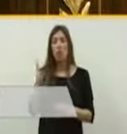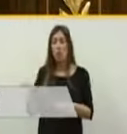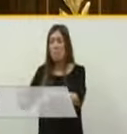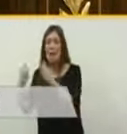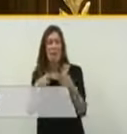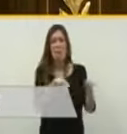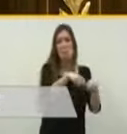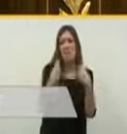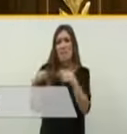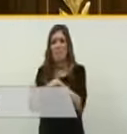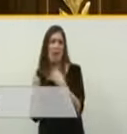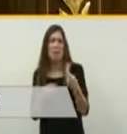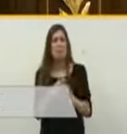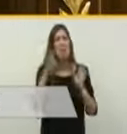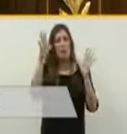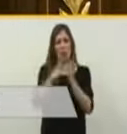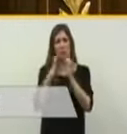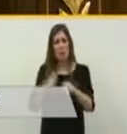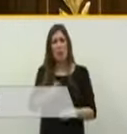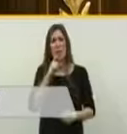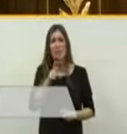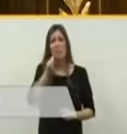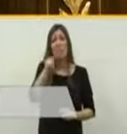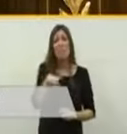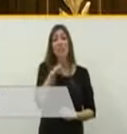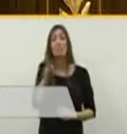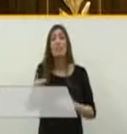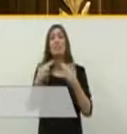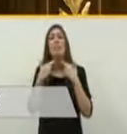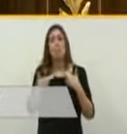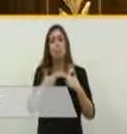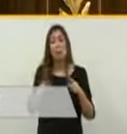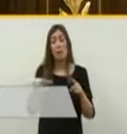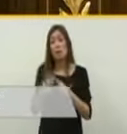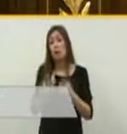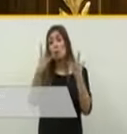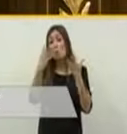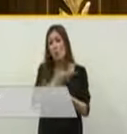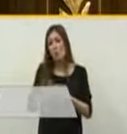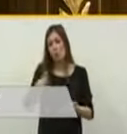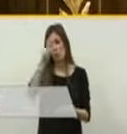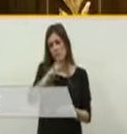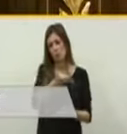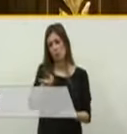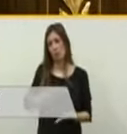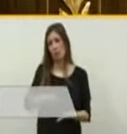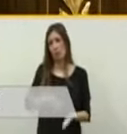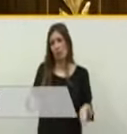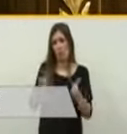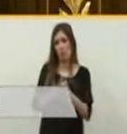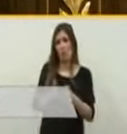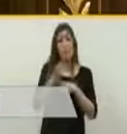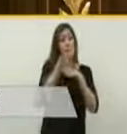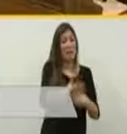acuerdo construido, por cierto, entre 130 diputados y 9 millones de españoles, que si no me equivoco son más que 5 y 7,